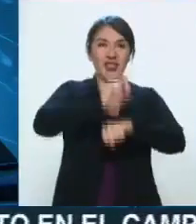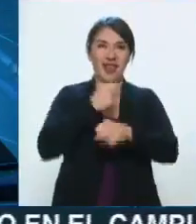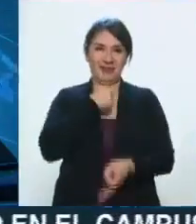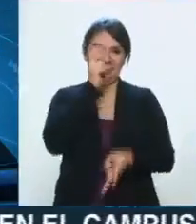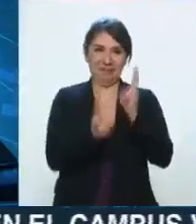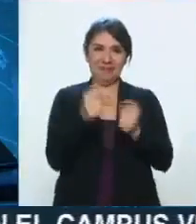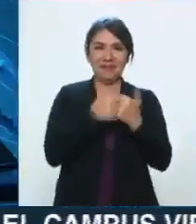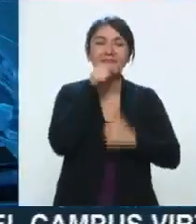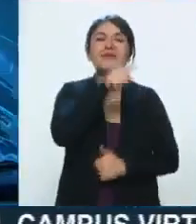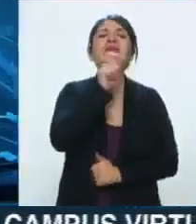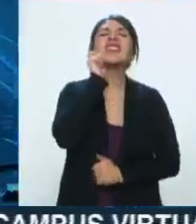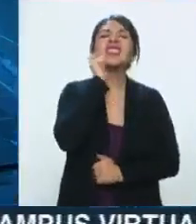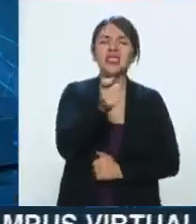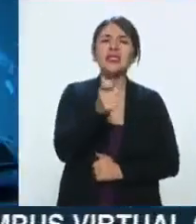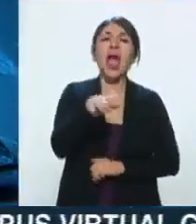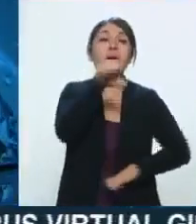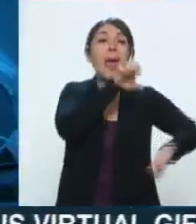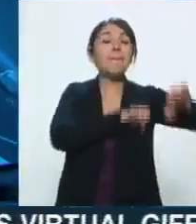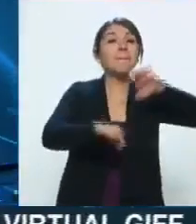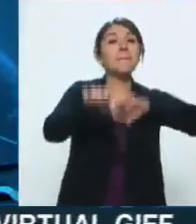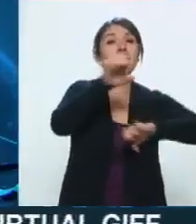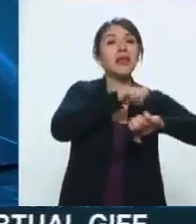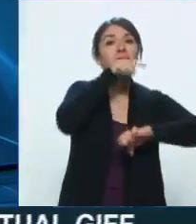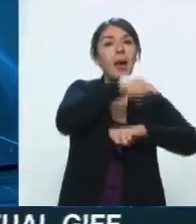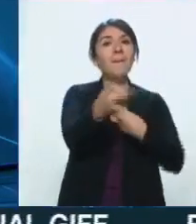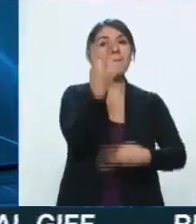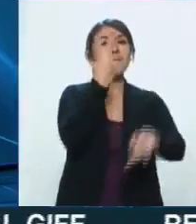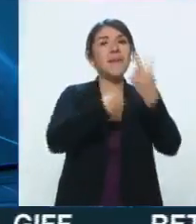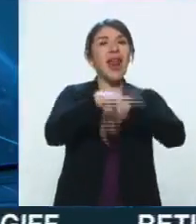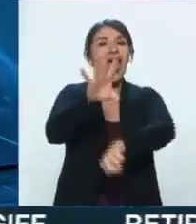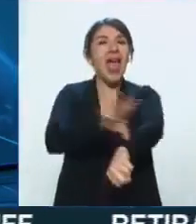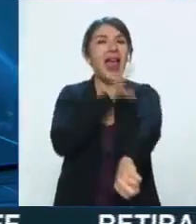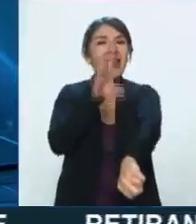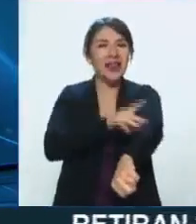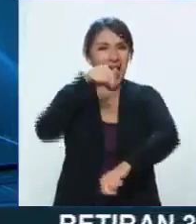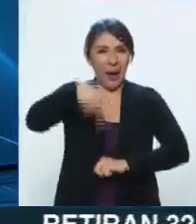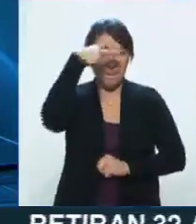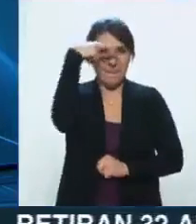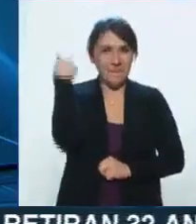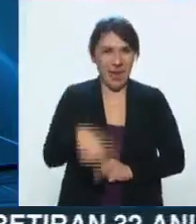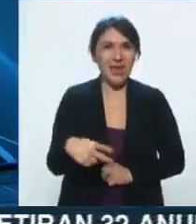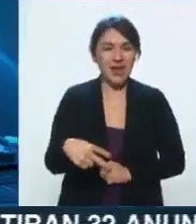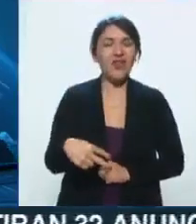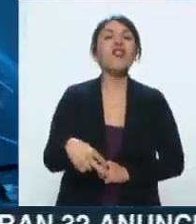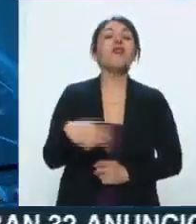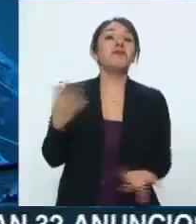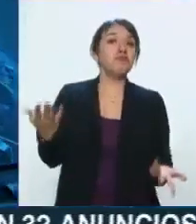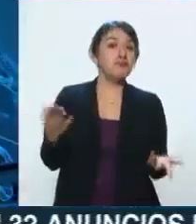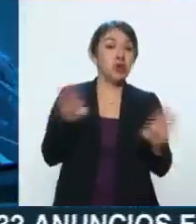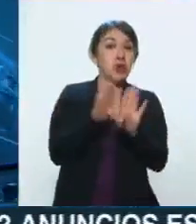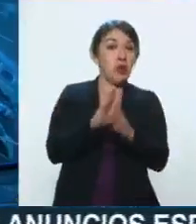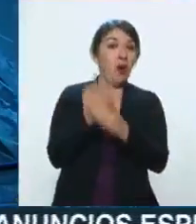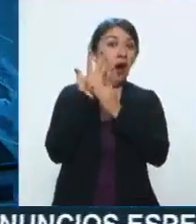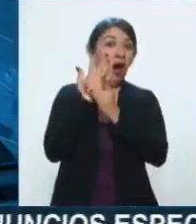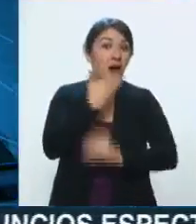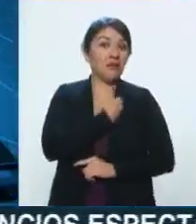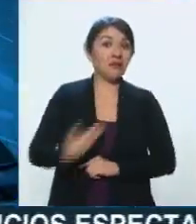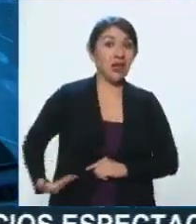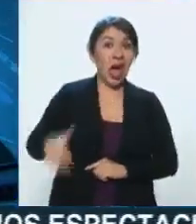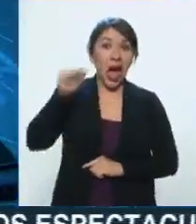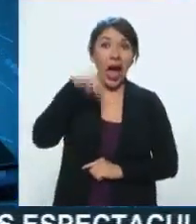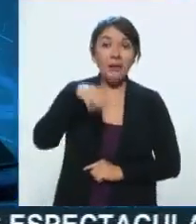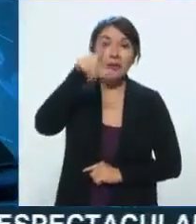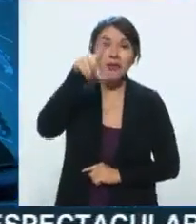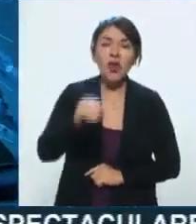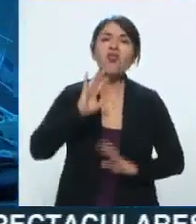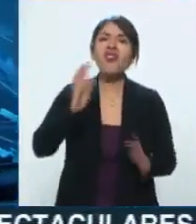hoy, pues es el de las empresas que generan energía en México y que, a decir del presidente de la República, se